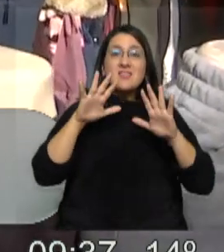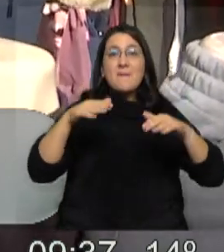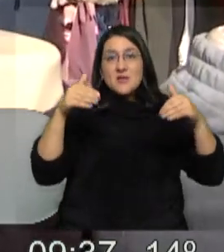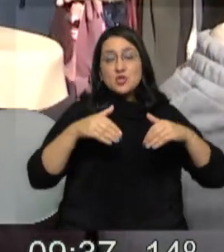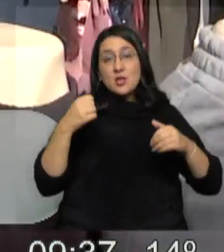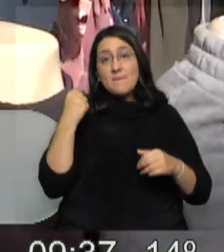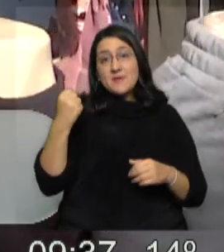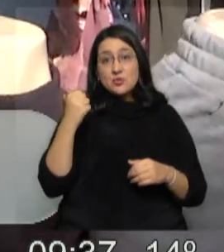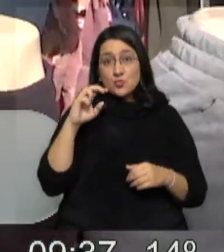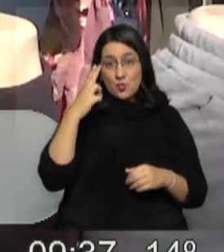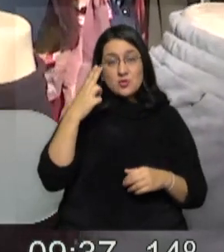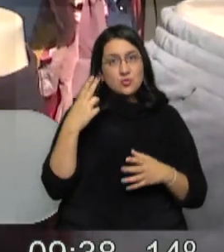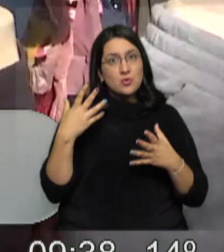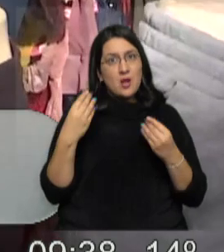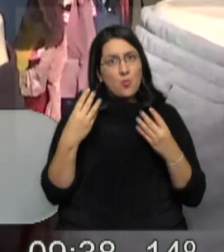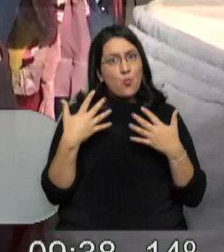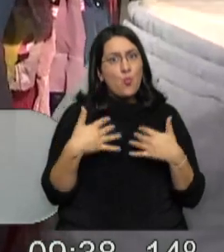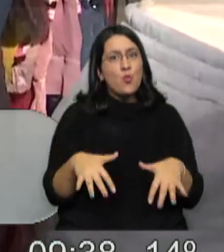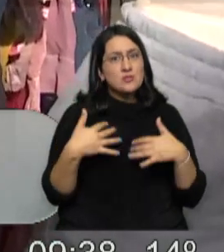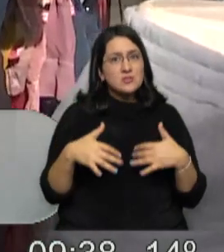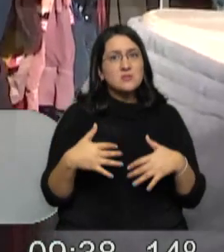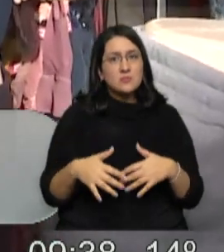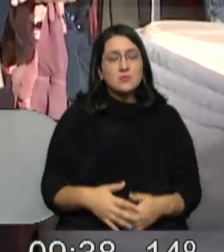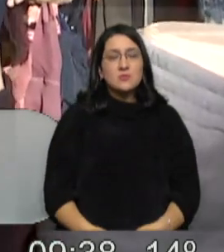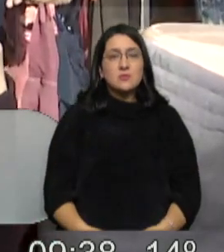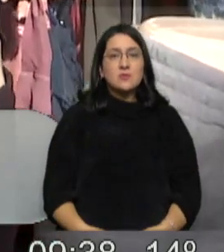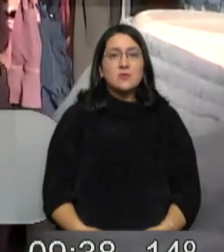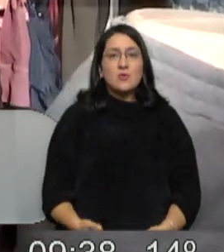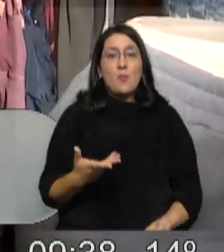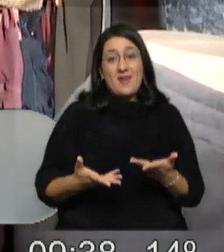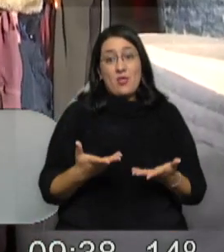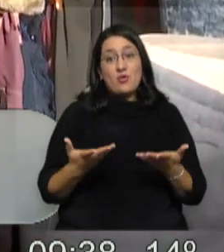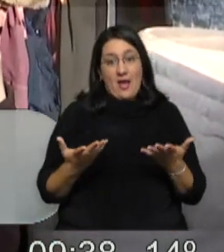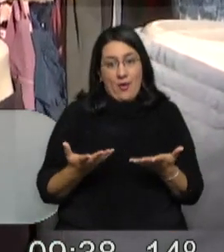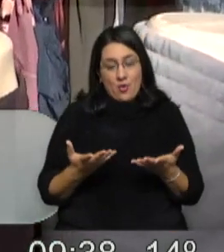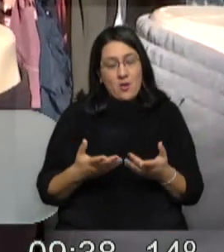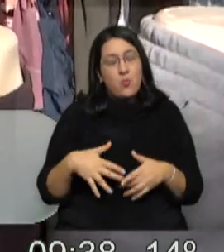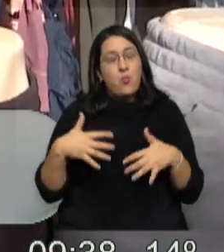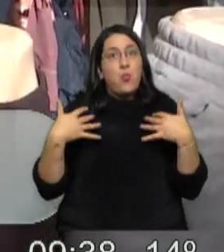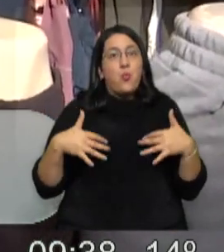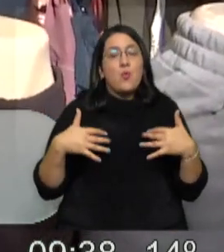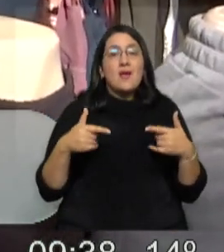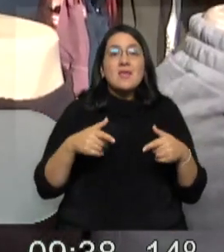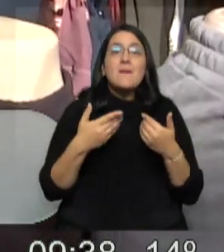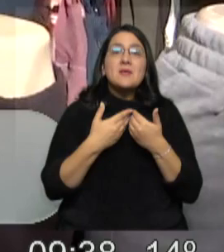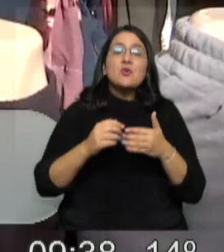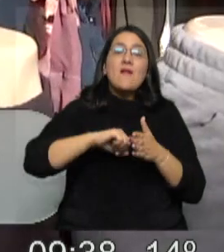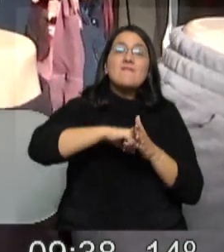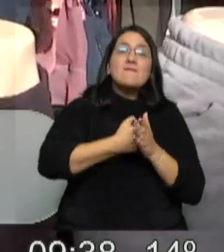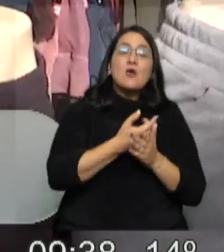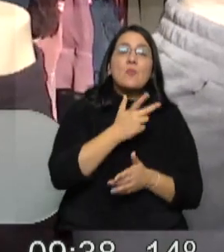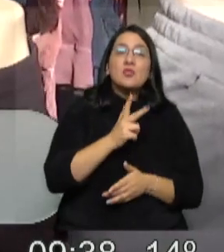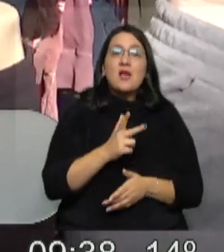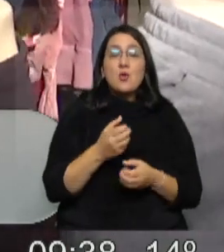que por lo que me dicen era bastante más que tener 10 millones de pesos en el día de hoy, y así arrancó lo que hoy conocemos como el Banco Hipotecario. Por